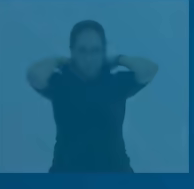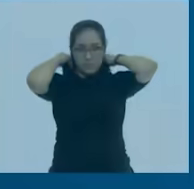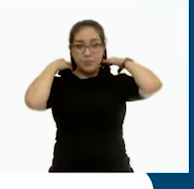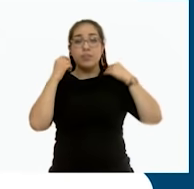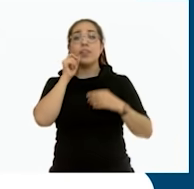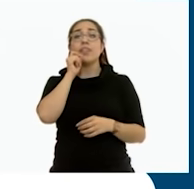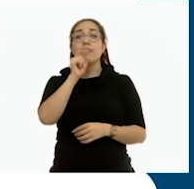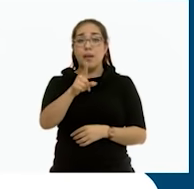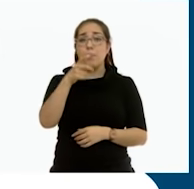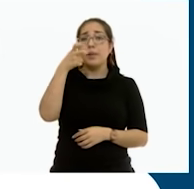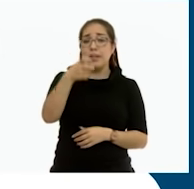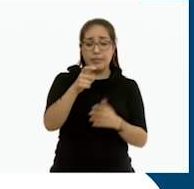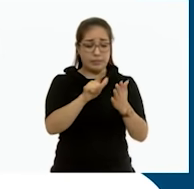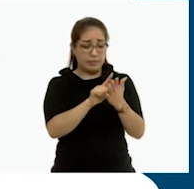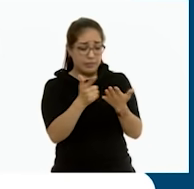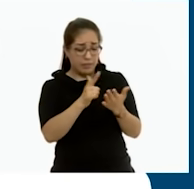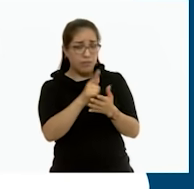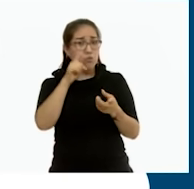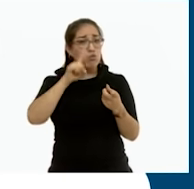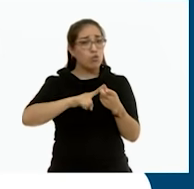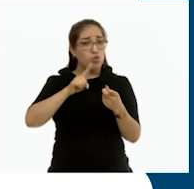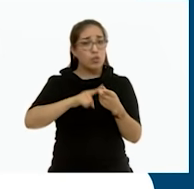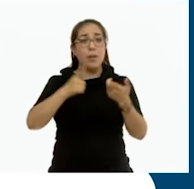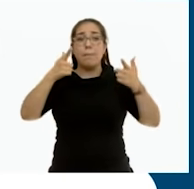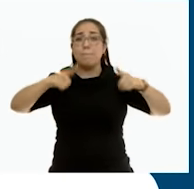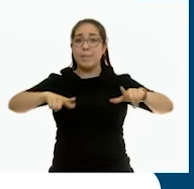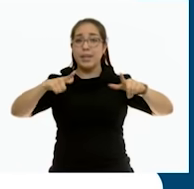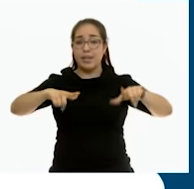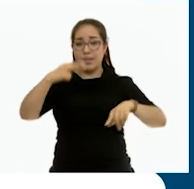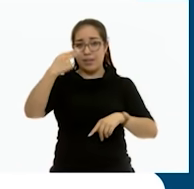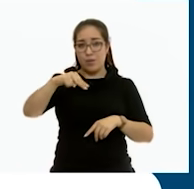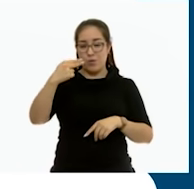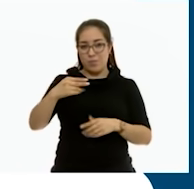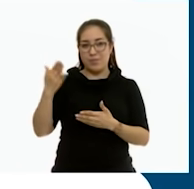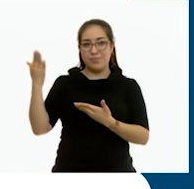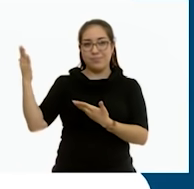También puedes encontrar los libros de texto en la página